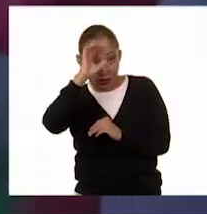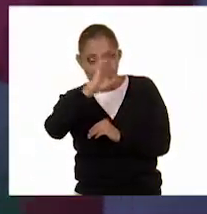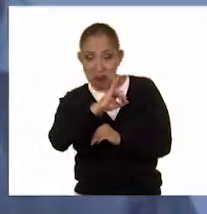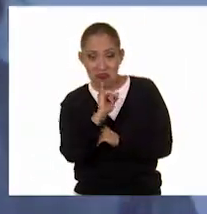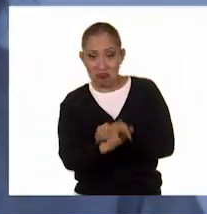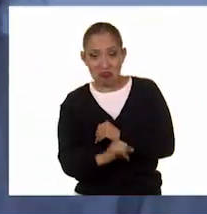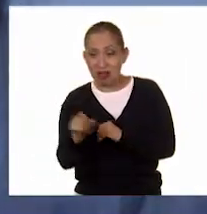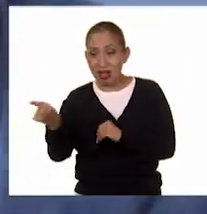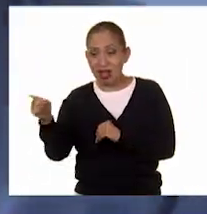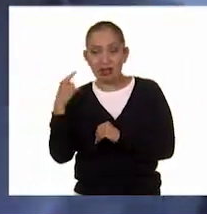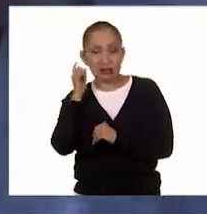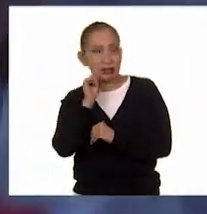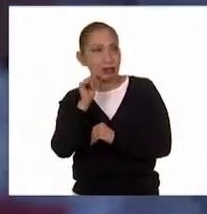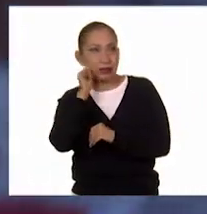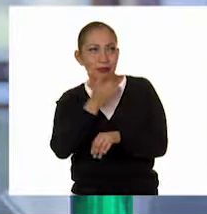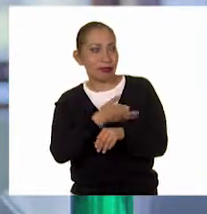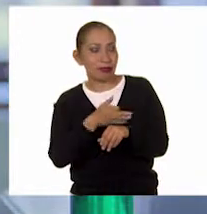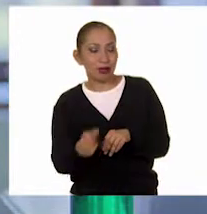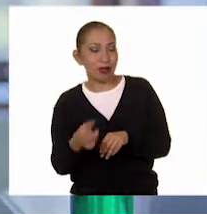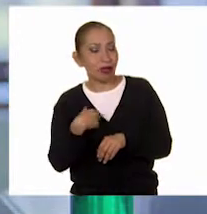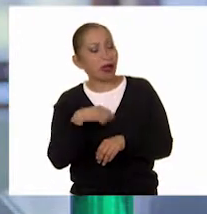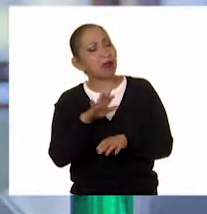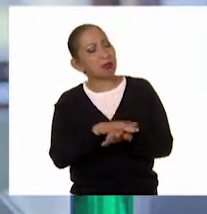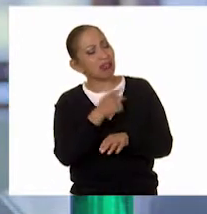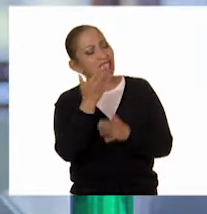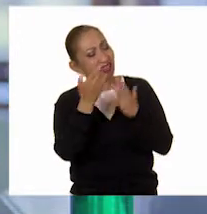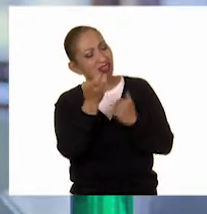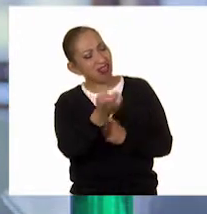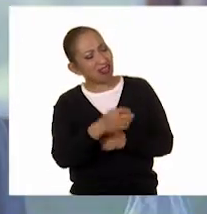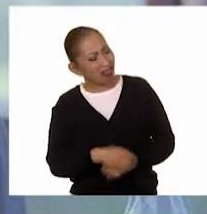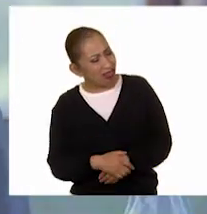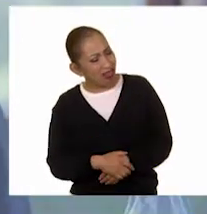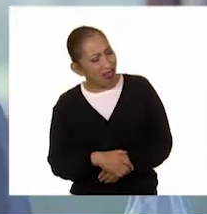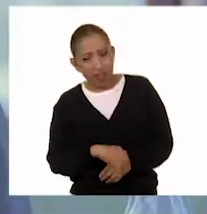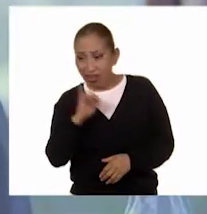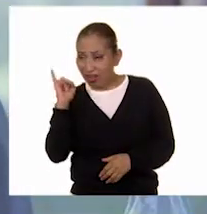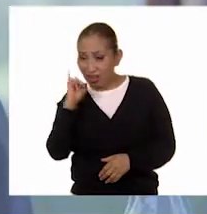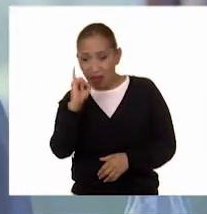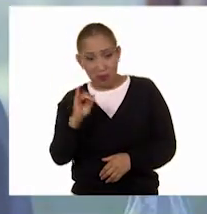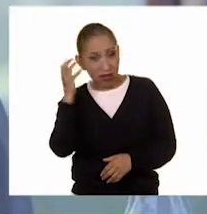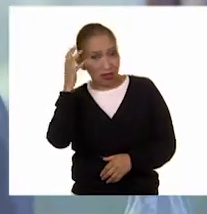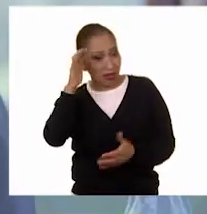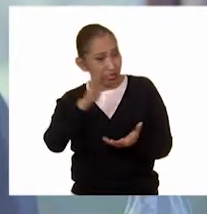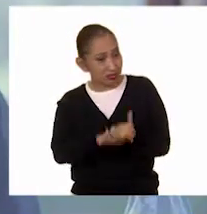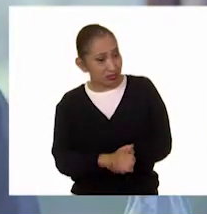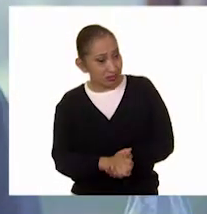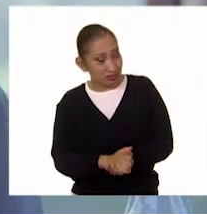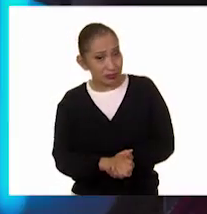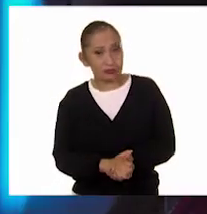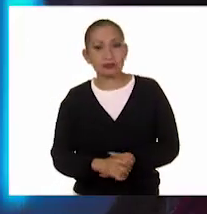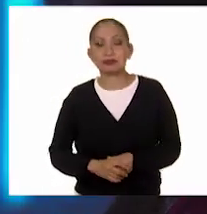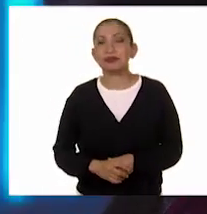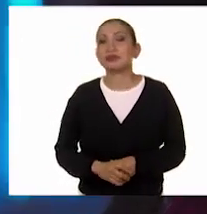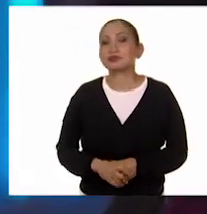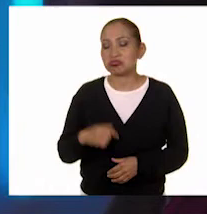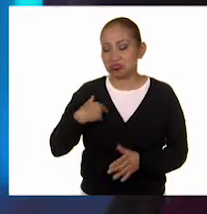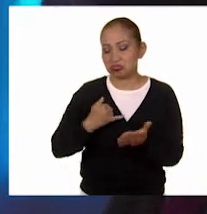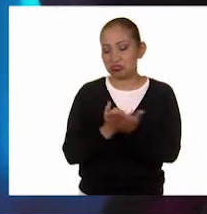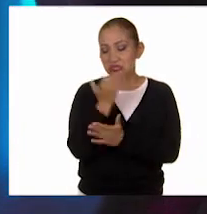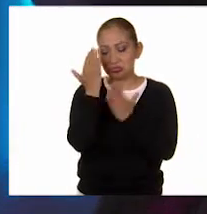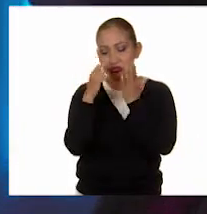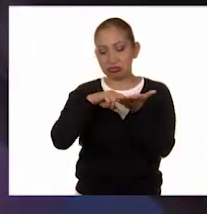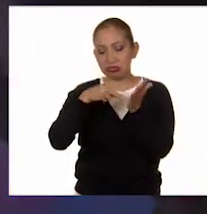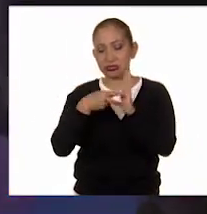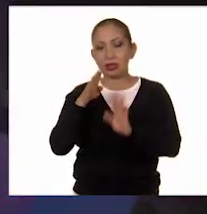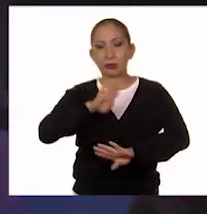y nunca faltó el familiar que me dijera: ¿por qué estudias eso? Nadie se va a querer casar contigo. Decidí estudiar